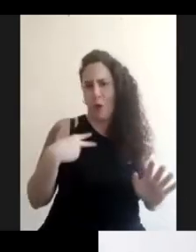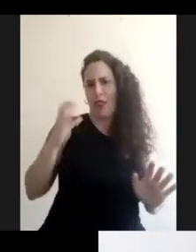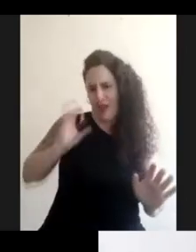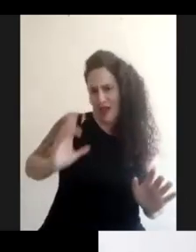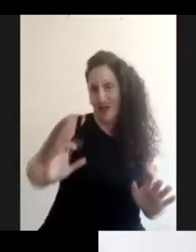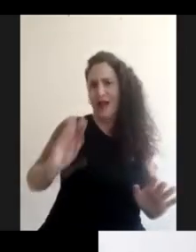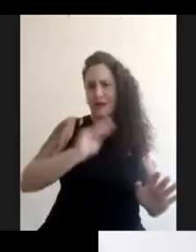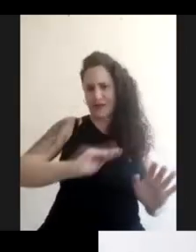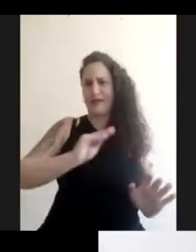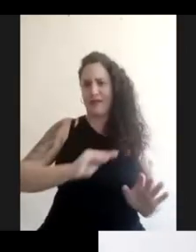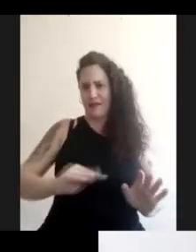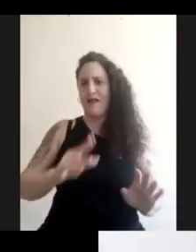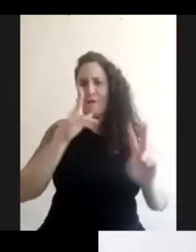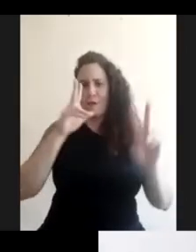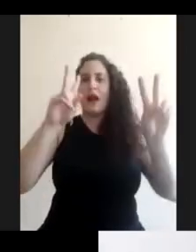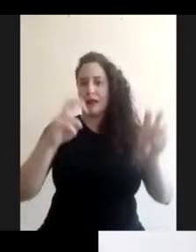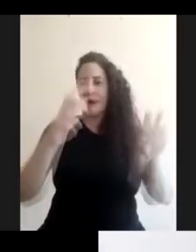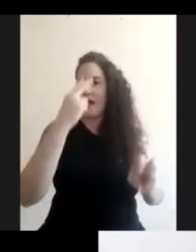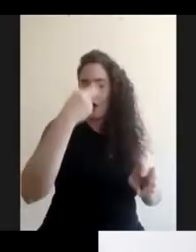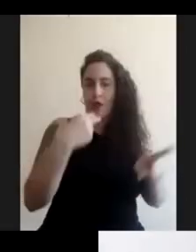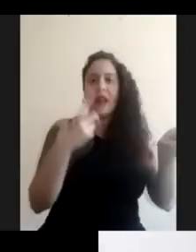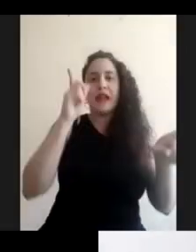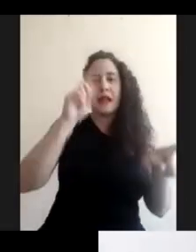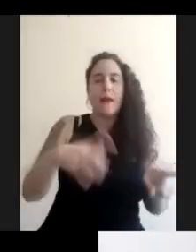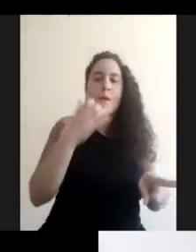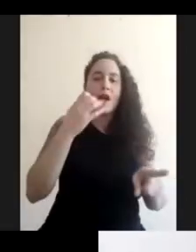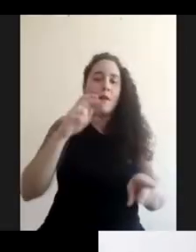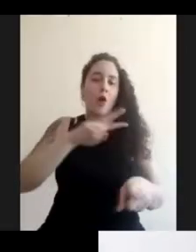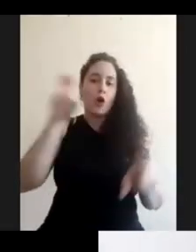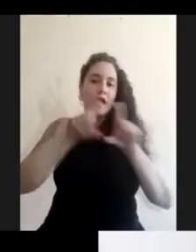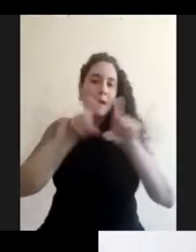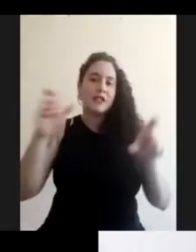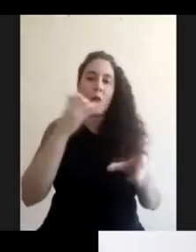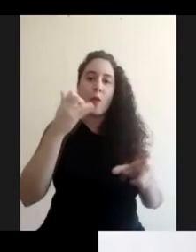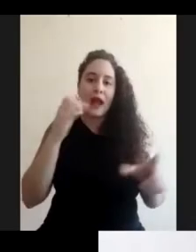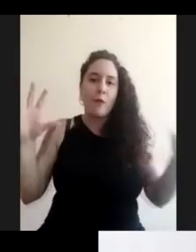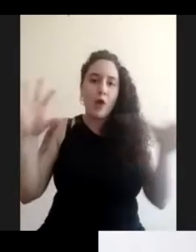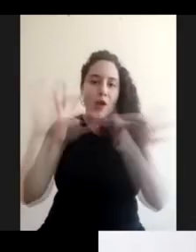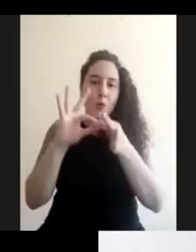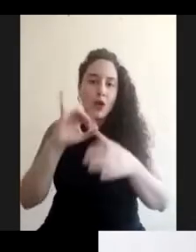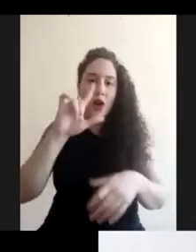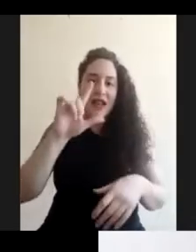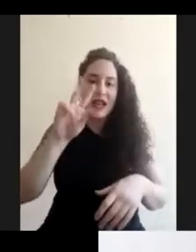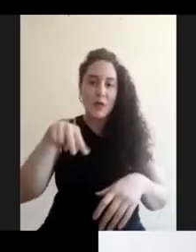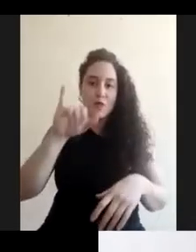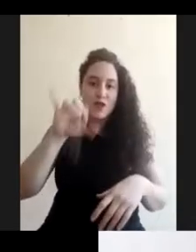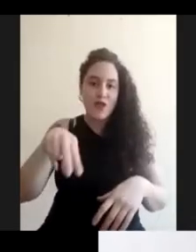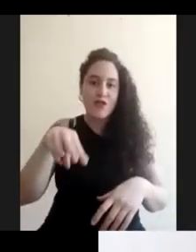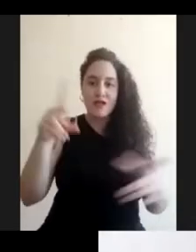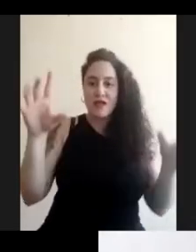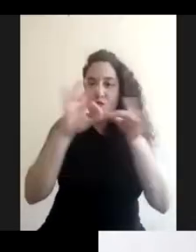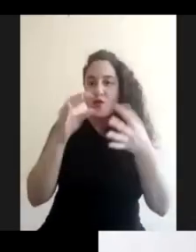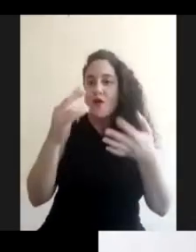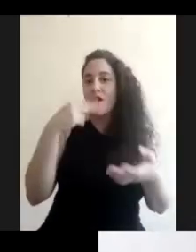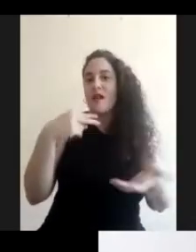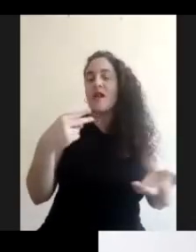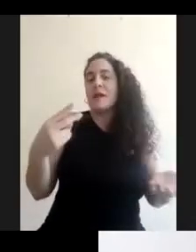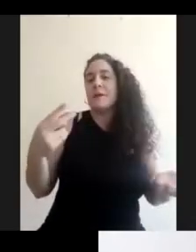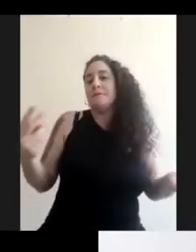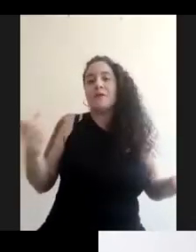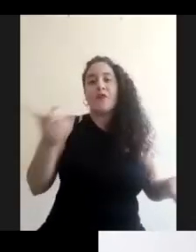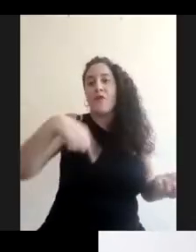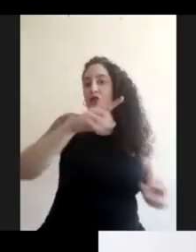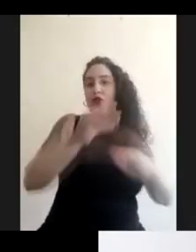el tema ONCE, sino con empresas como Ilunion, que todo el mundo sabe, bueno, y si no lo sabéis, Ilunion es una empresa que para buscarla lo único que tenéis que hacer es